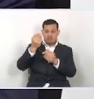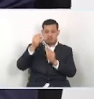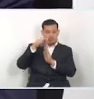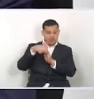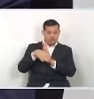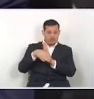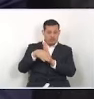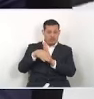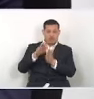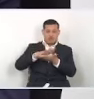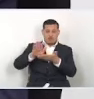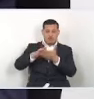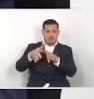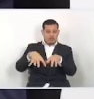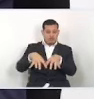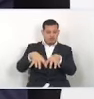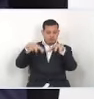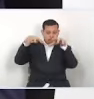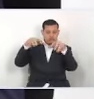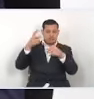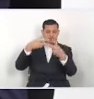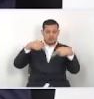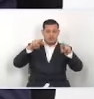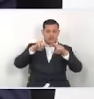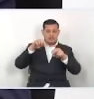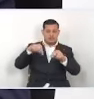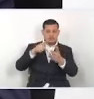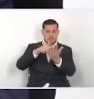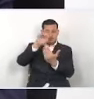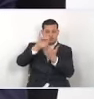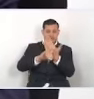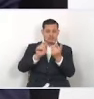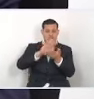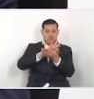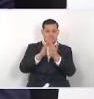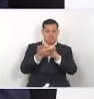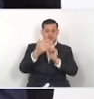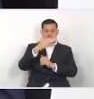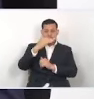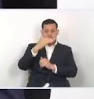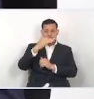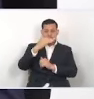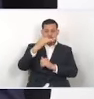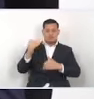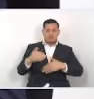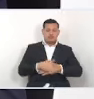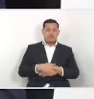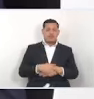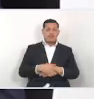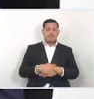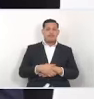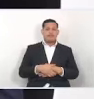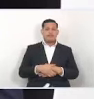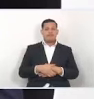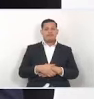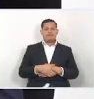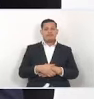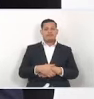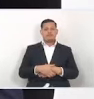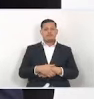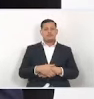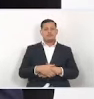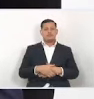más. Y eso es algo valiosísimo para este proyecto de transformación de país. Y para terminar, tal